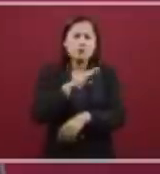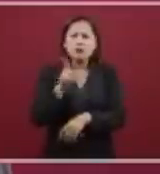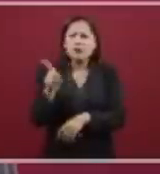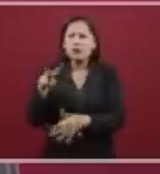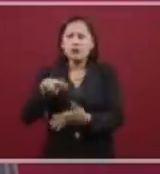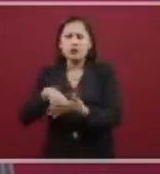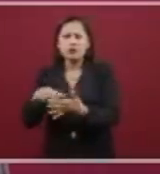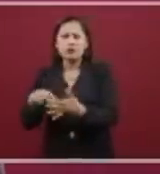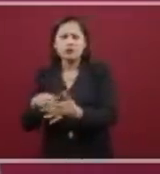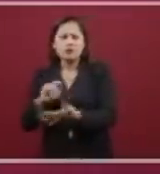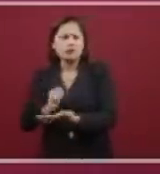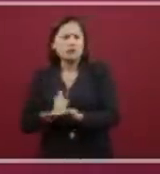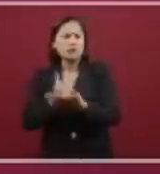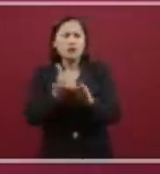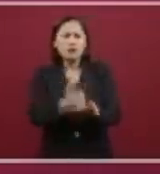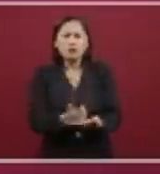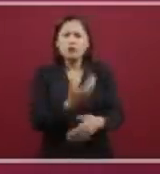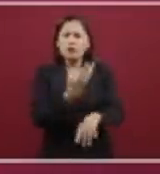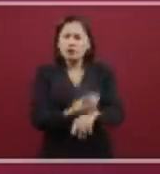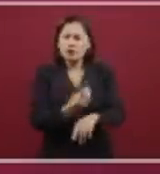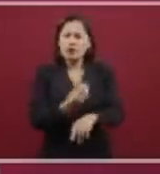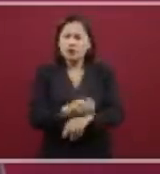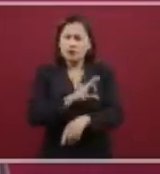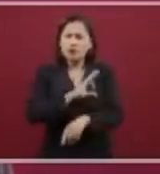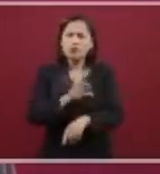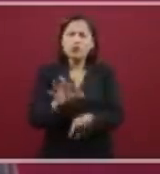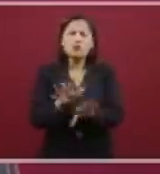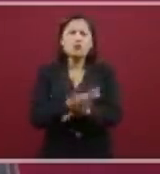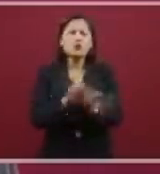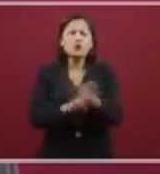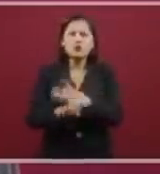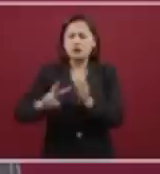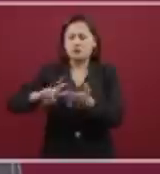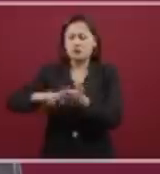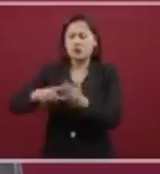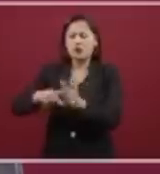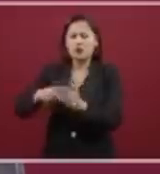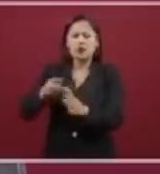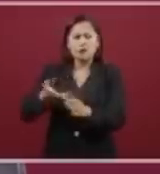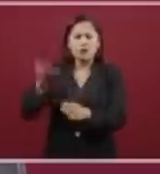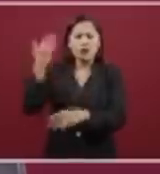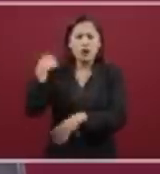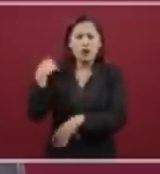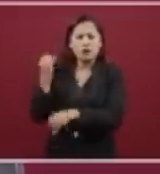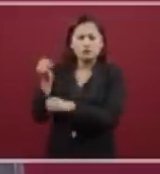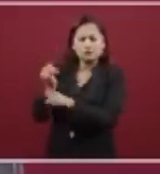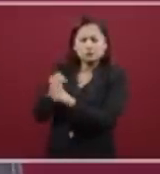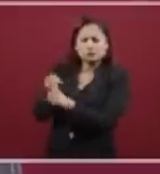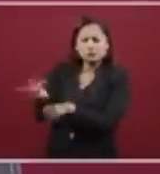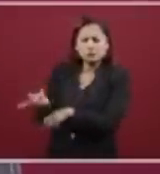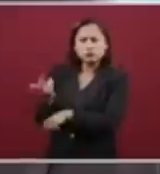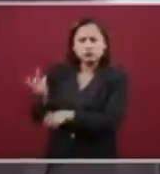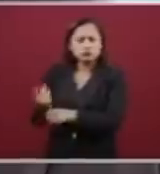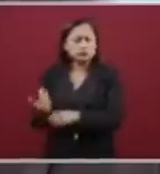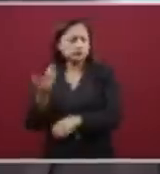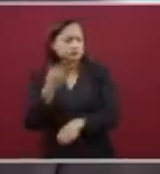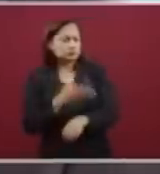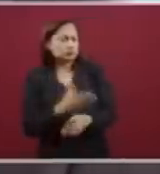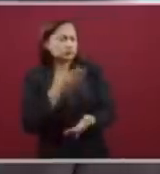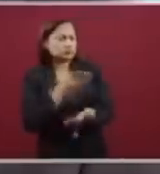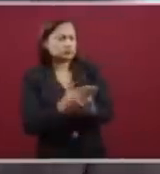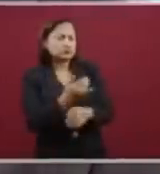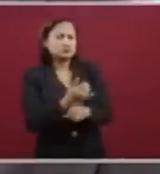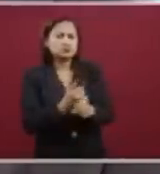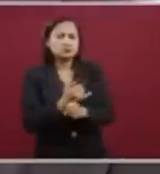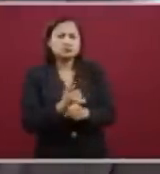constructivos como considerando los grupos de ingenieros colegiados consultados los riesgos y los costos inherentes hacían